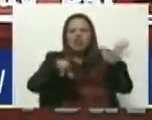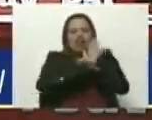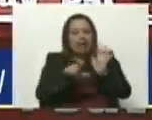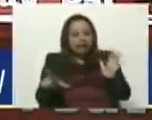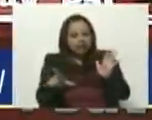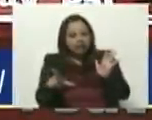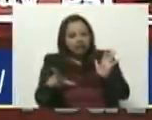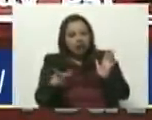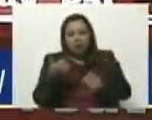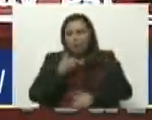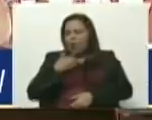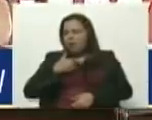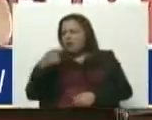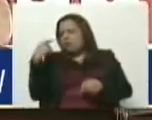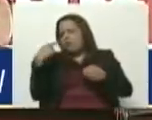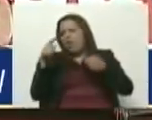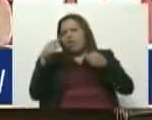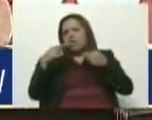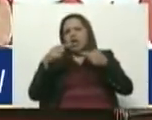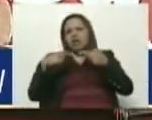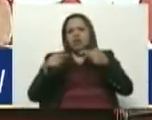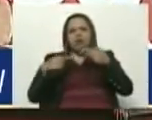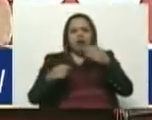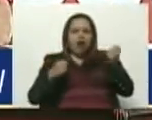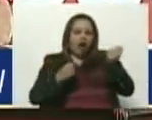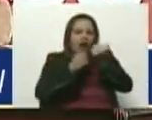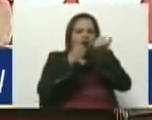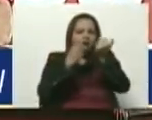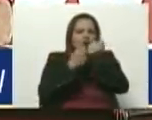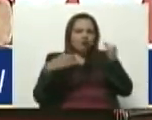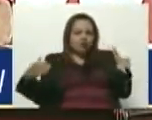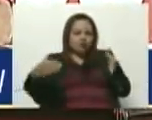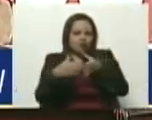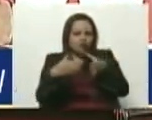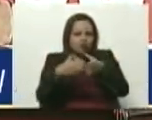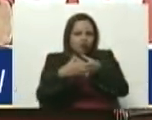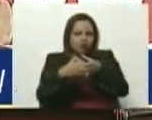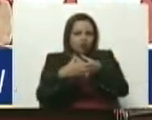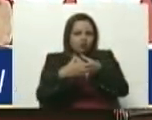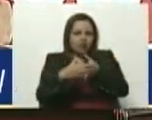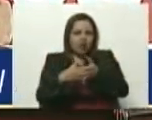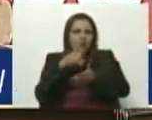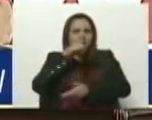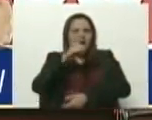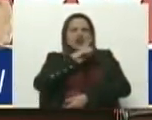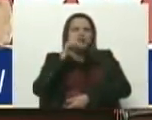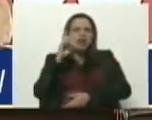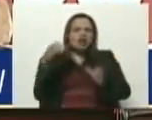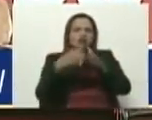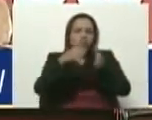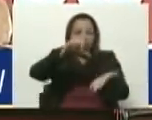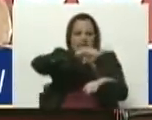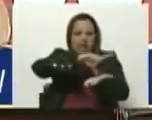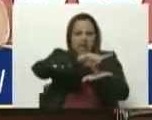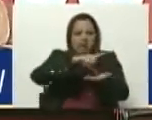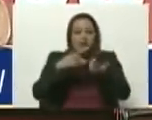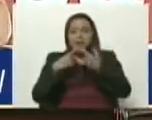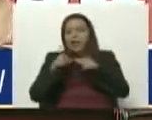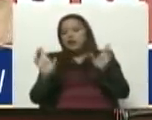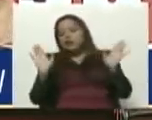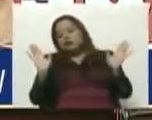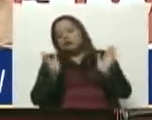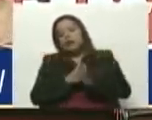cualquier cantidad de cosas apoyó al grupo de al mal llamado grupo de lima pero bueno todo el